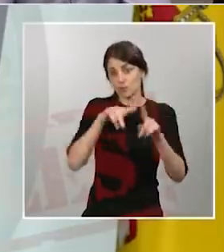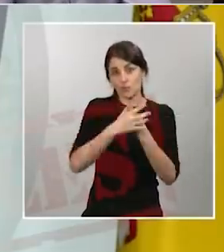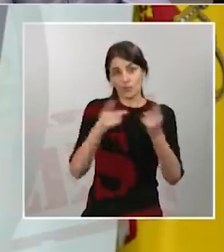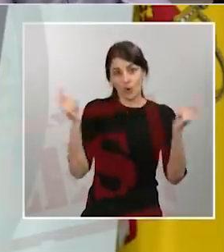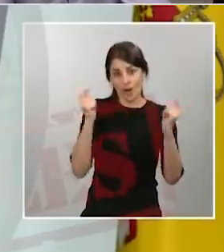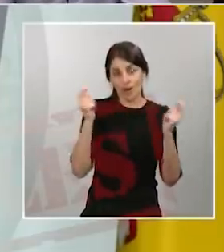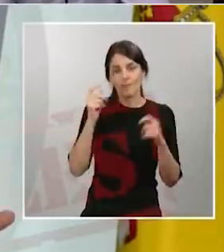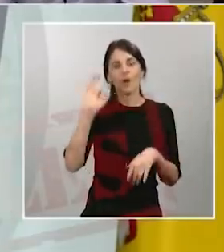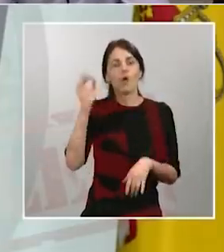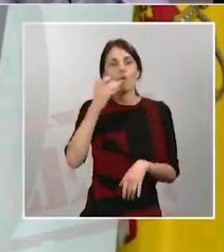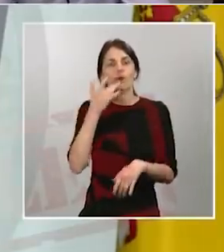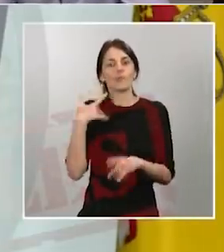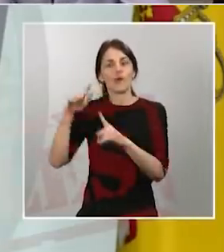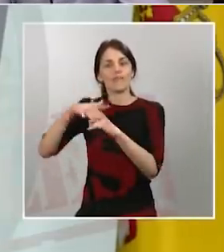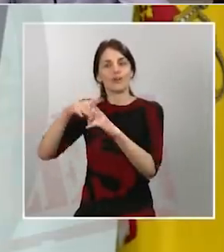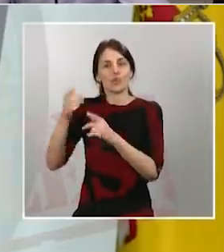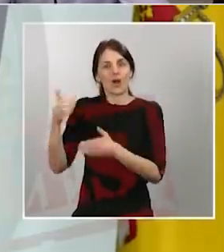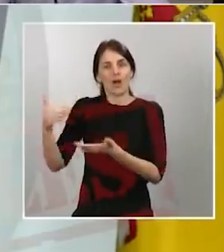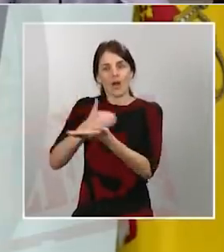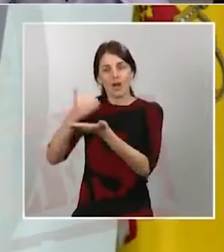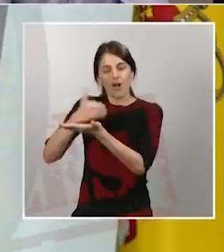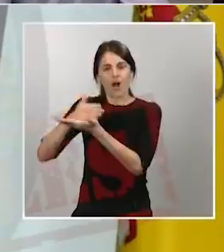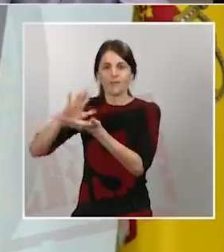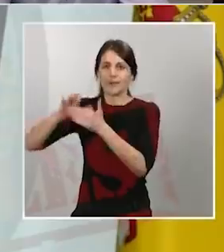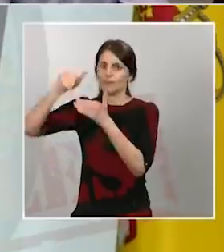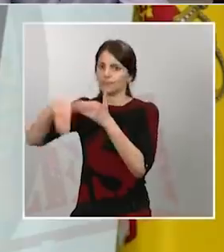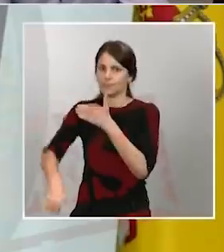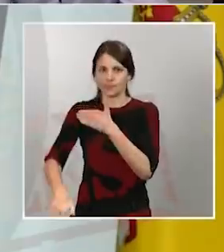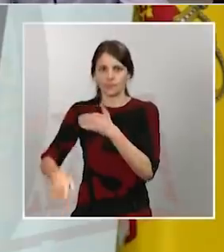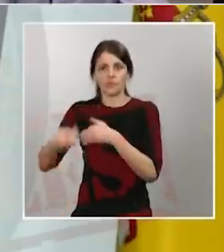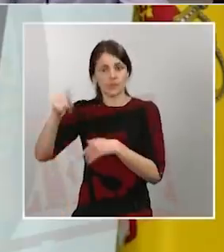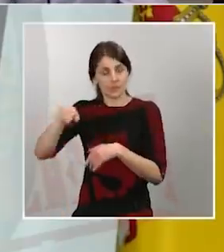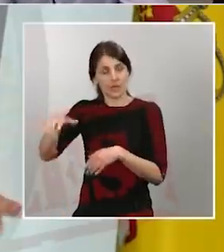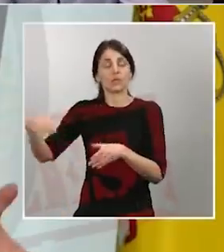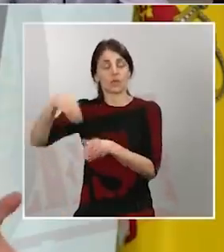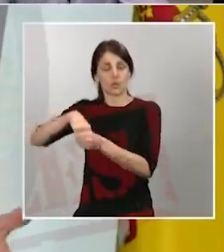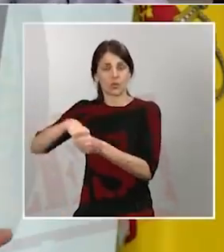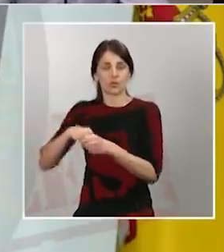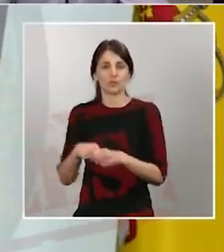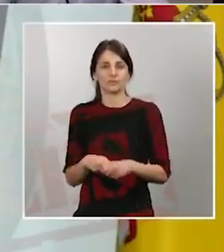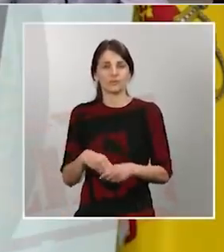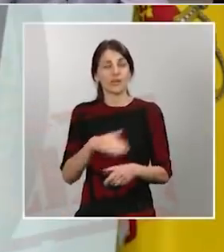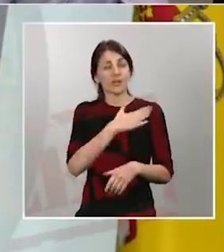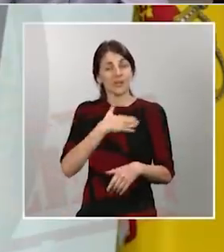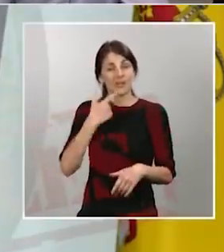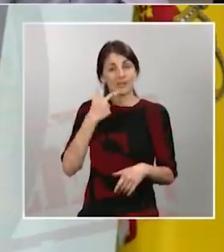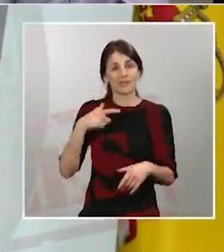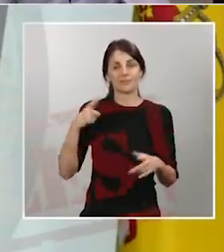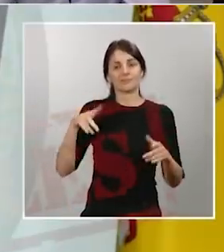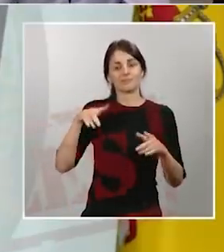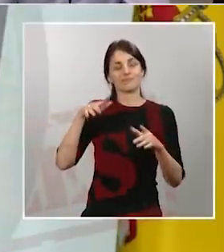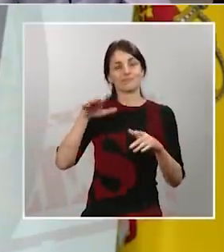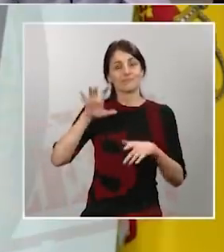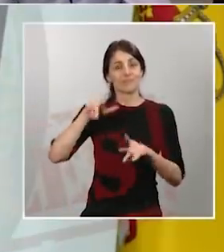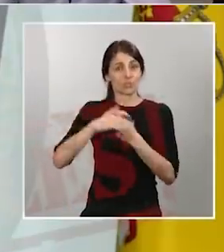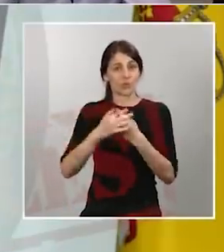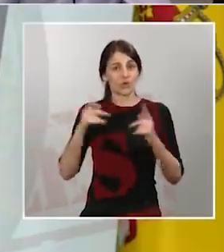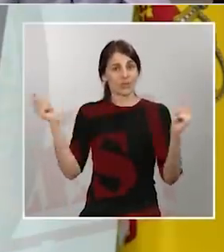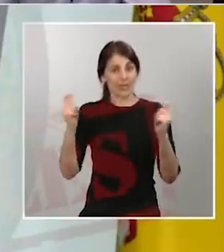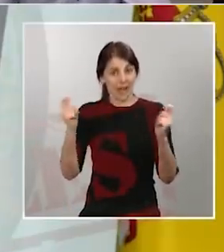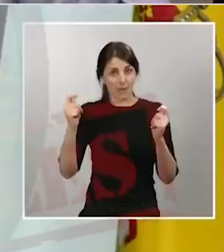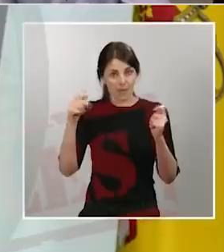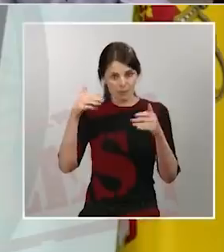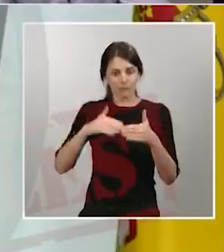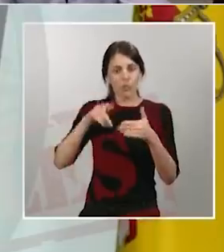Sánchez le ha permitido tener el control que tiene por algo. Pedro Sánchez, Marlaska y Pablo Iglesias están dando órdenes a cuerpos